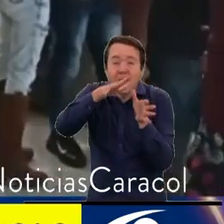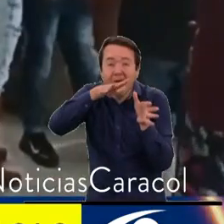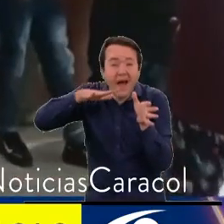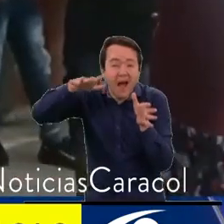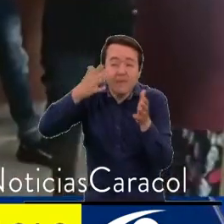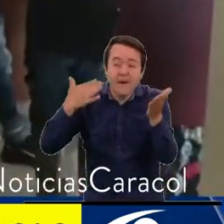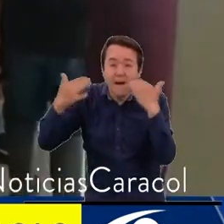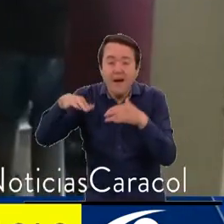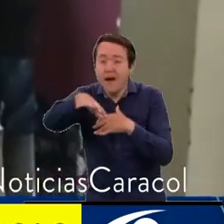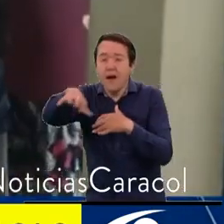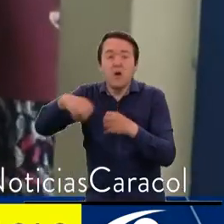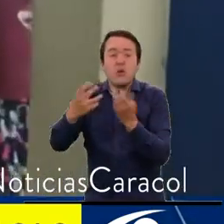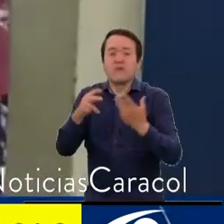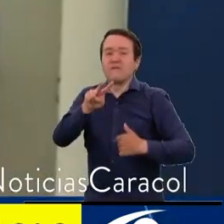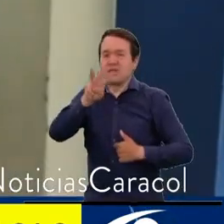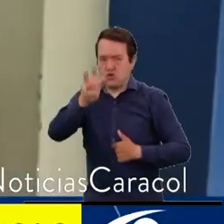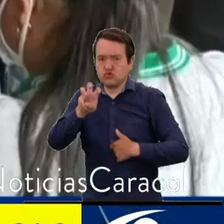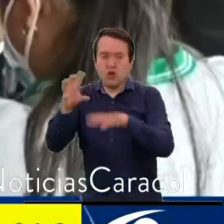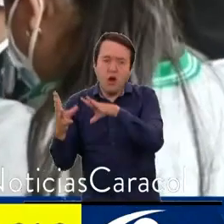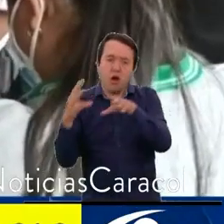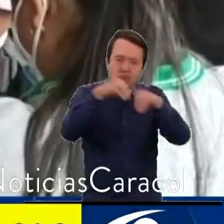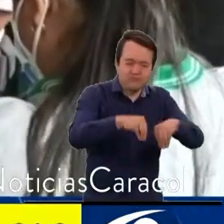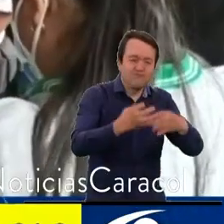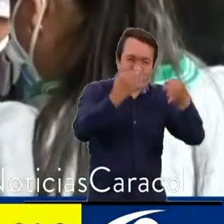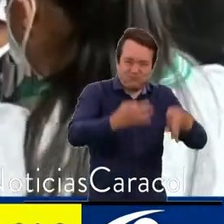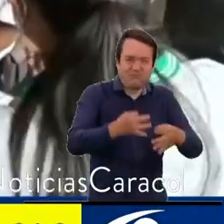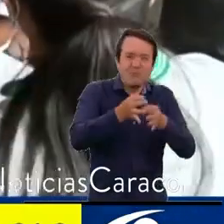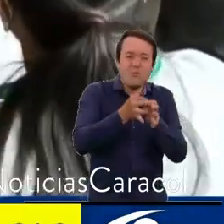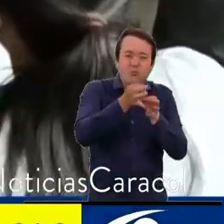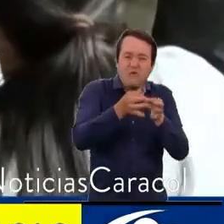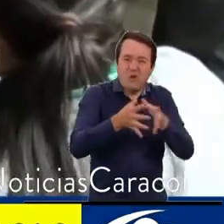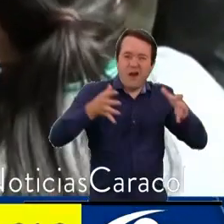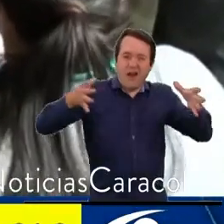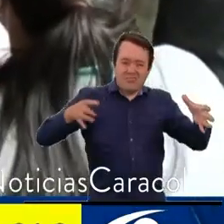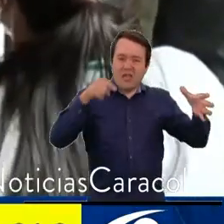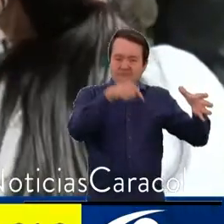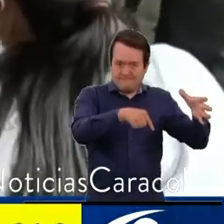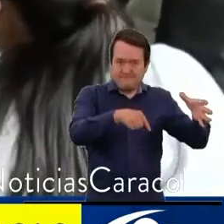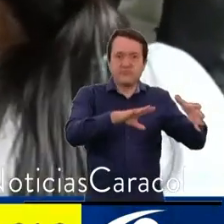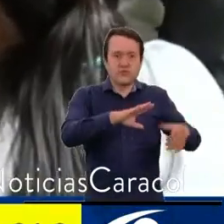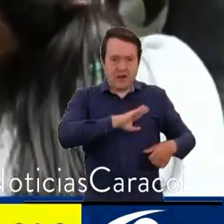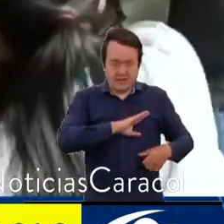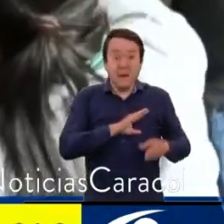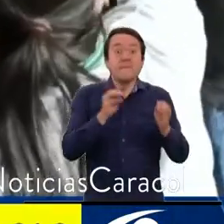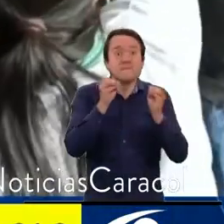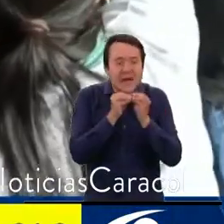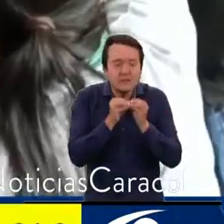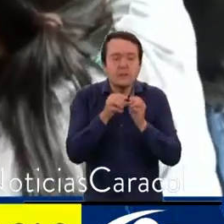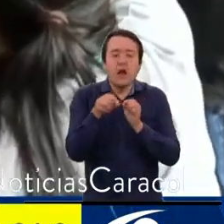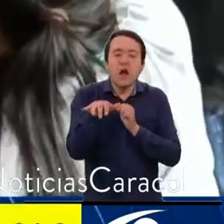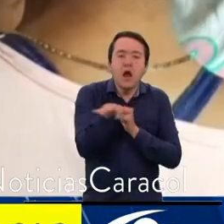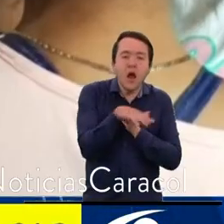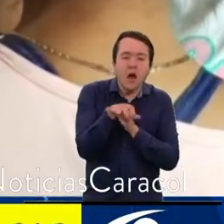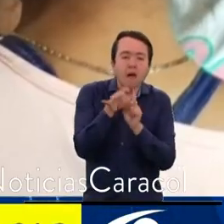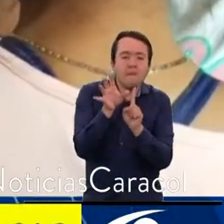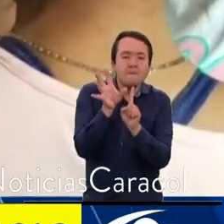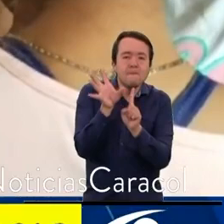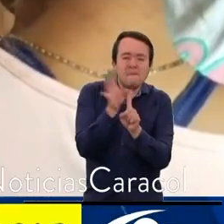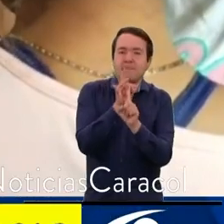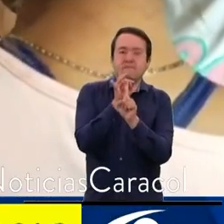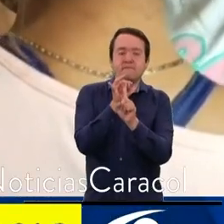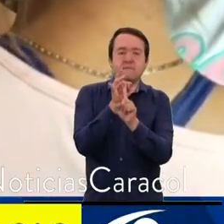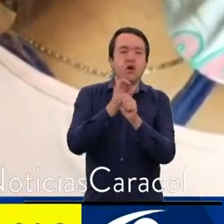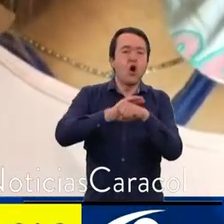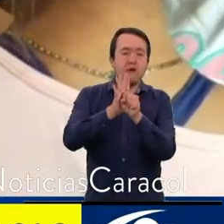en albergues que ha dispuesto la alcaldía. Pero al complejo panorama se suma un brote de COVID-19 al interior de uno de estos puntos,